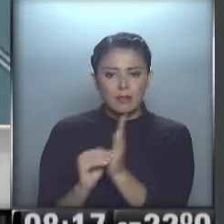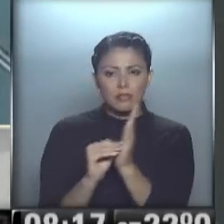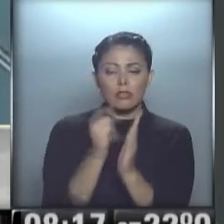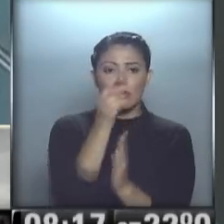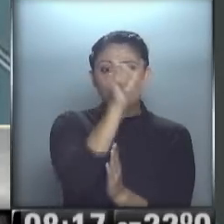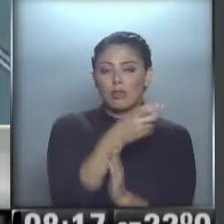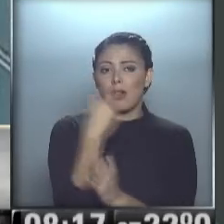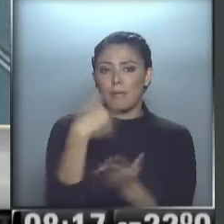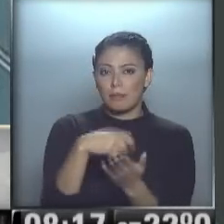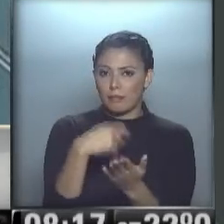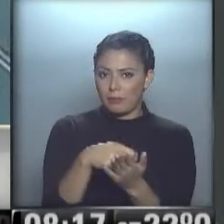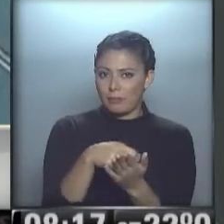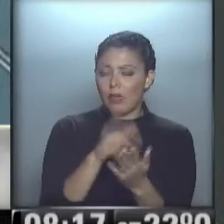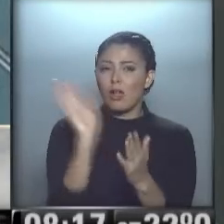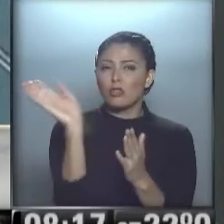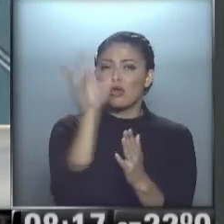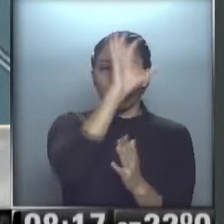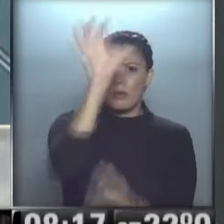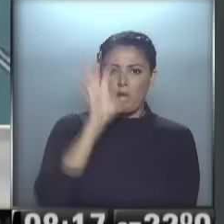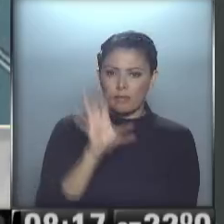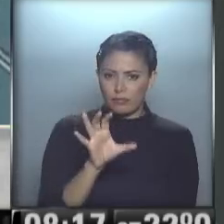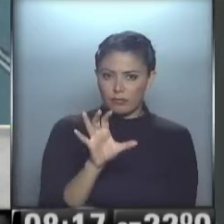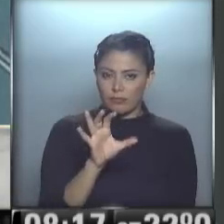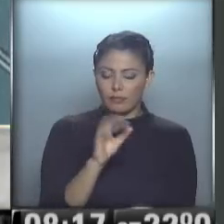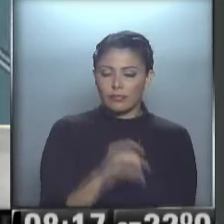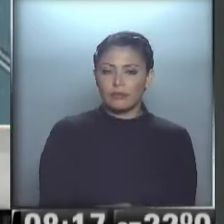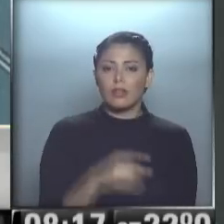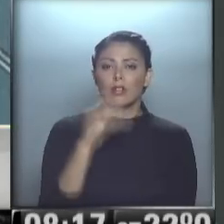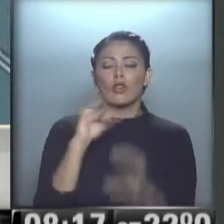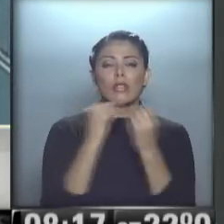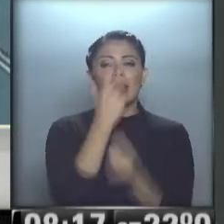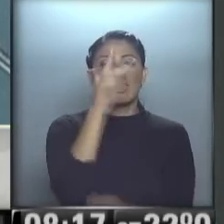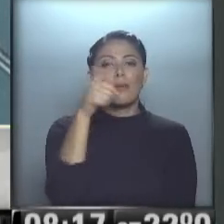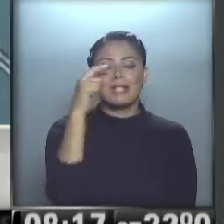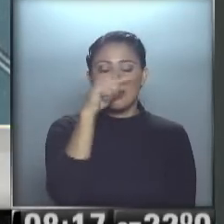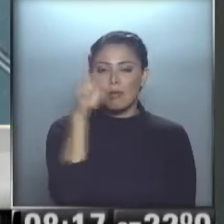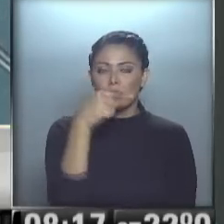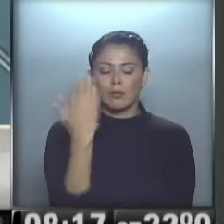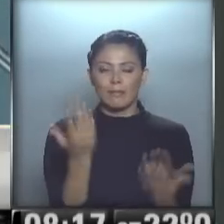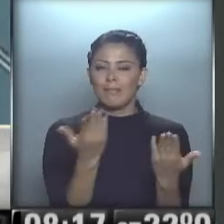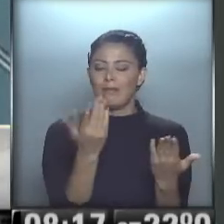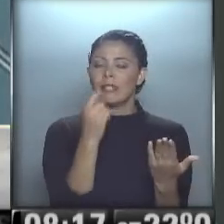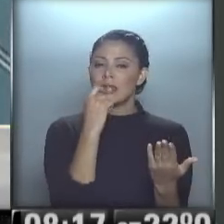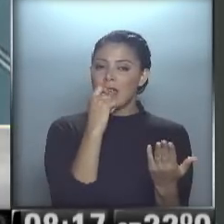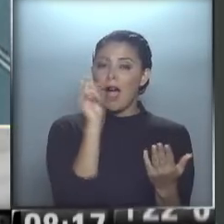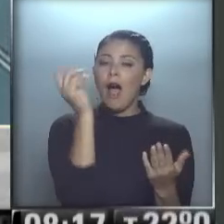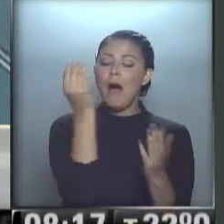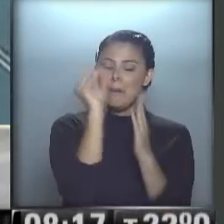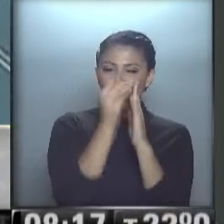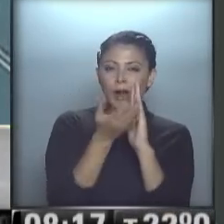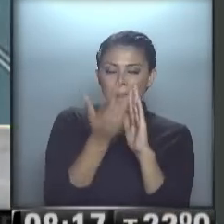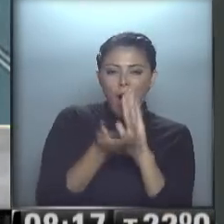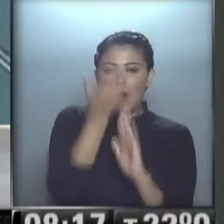consumidor de carácter Federal que dio un 3,7 por uno Observa que entre los precios que más